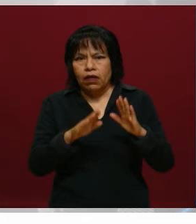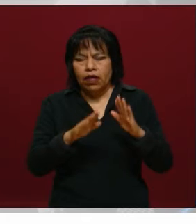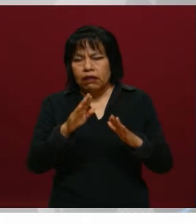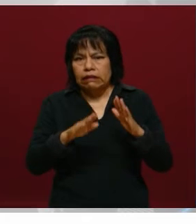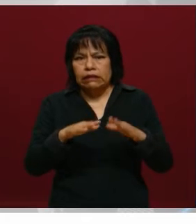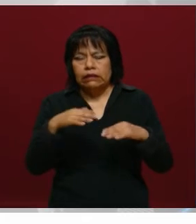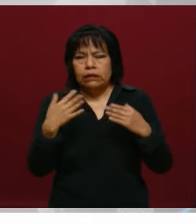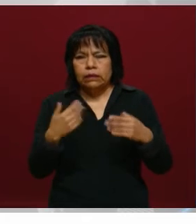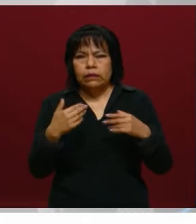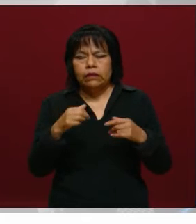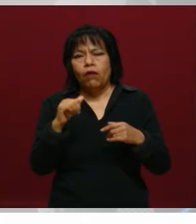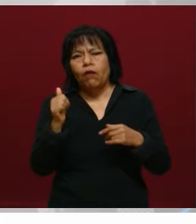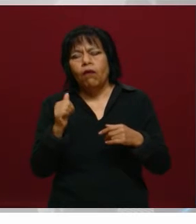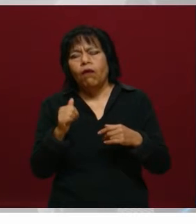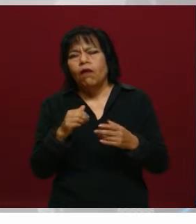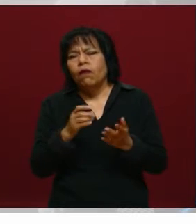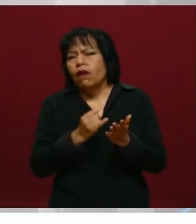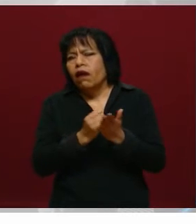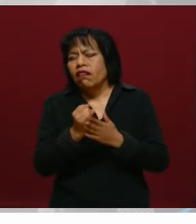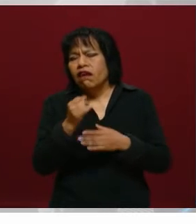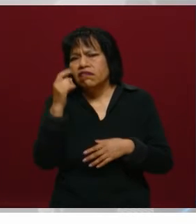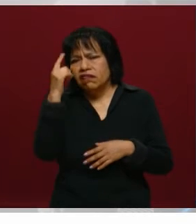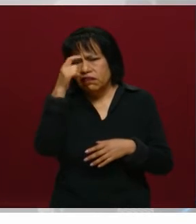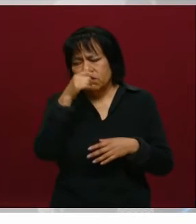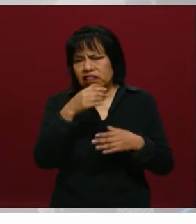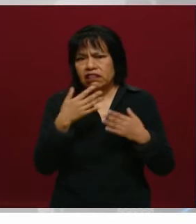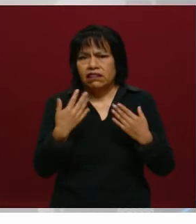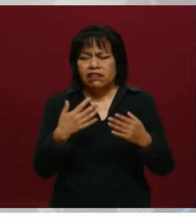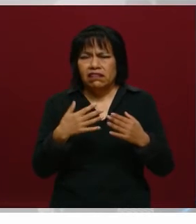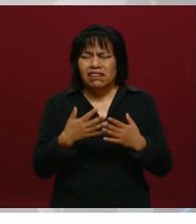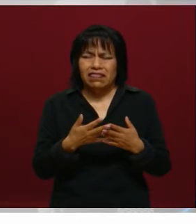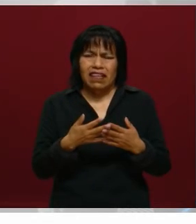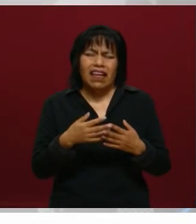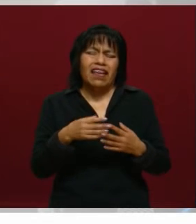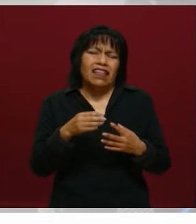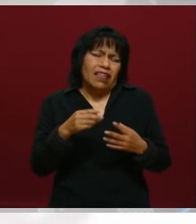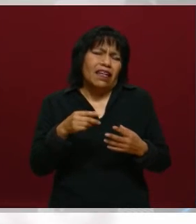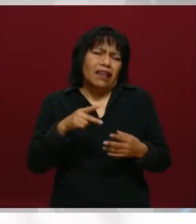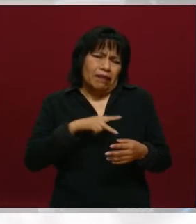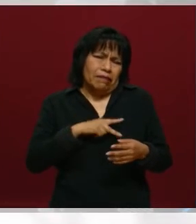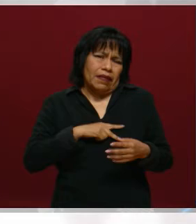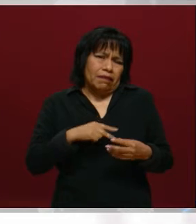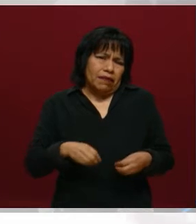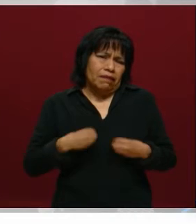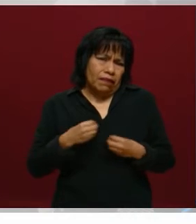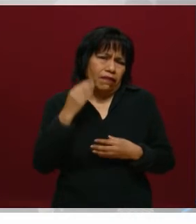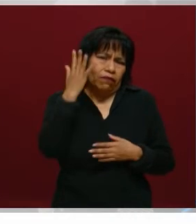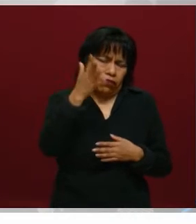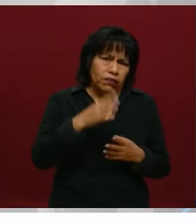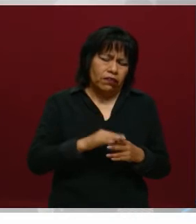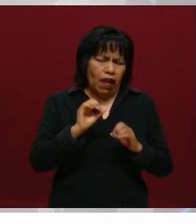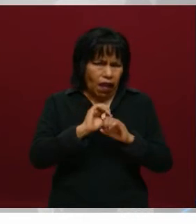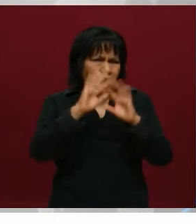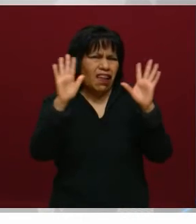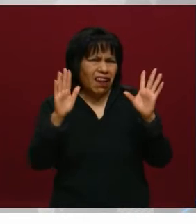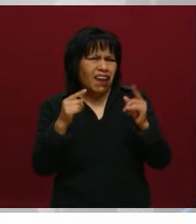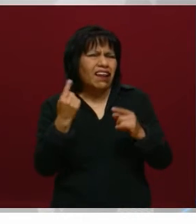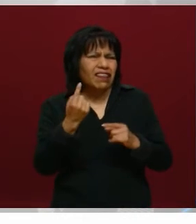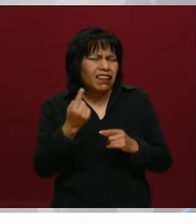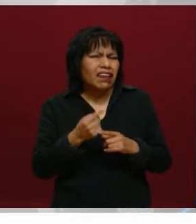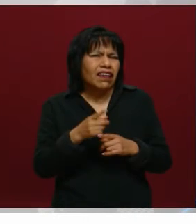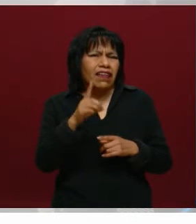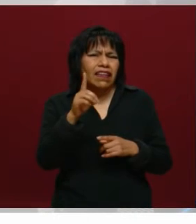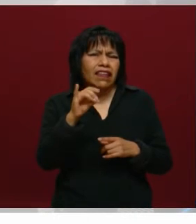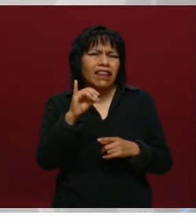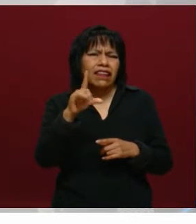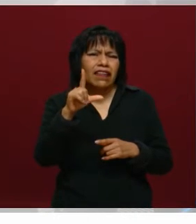donde si pues nos planteamos decisiones de vida entonces habrá que aclarar que es un dilema ético